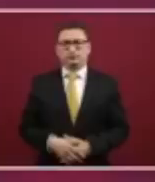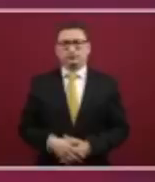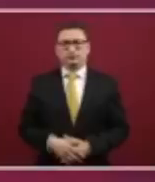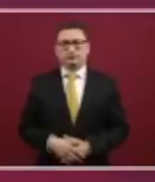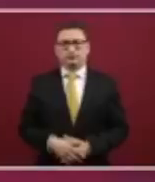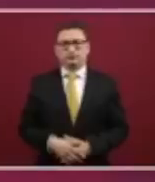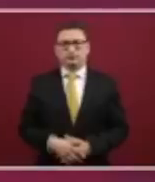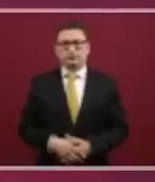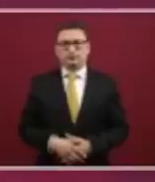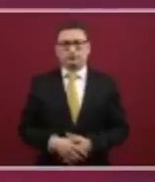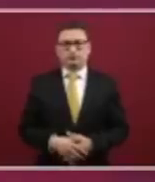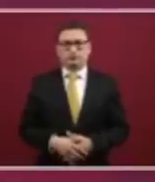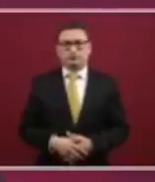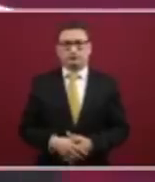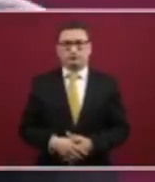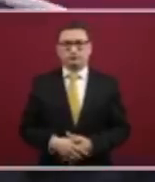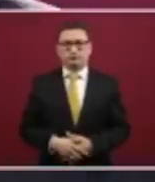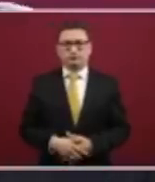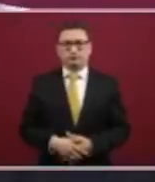a